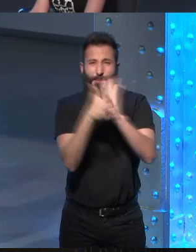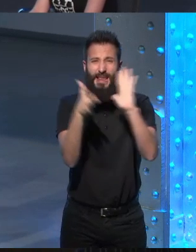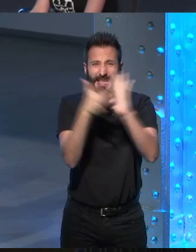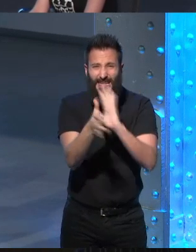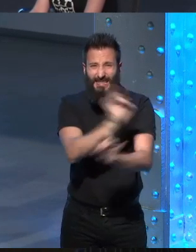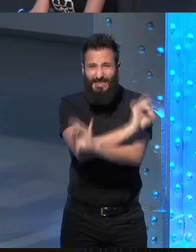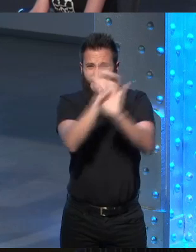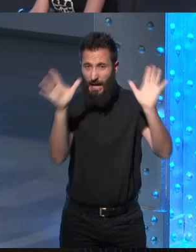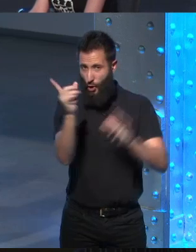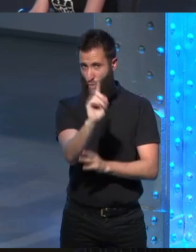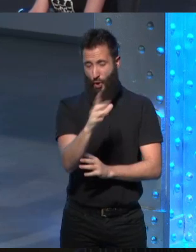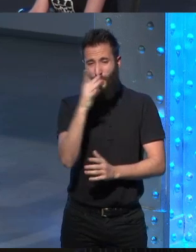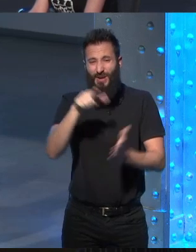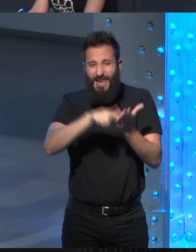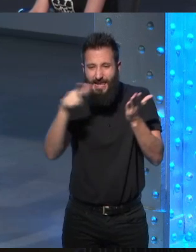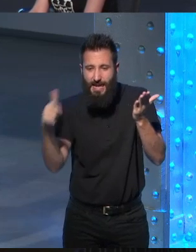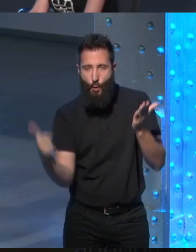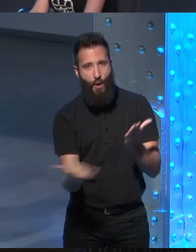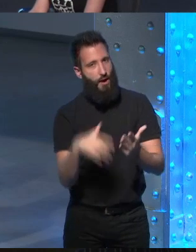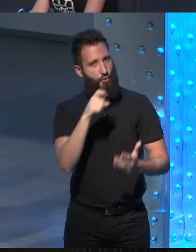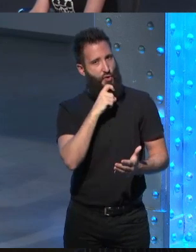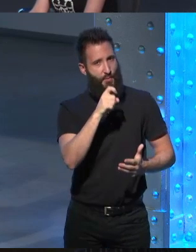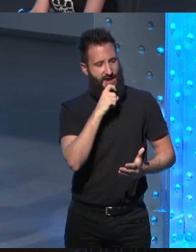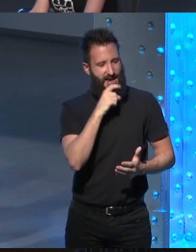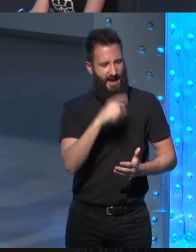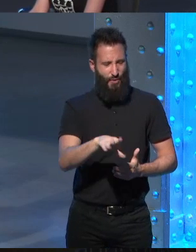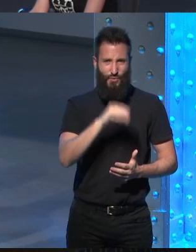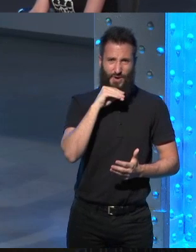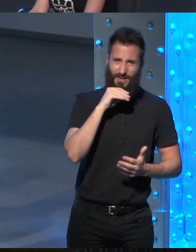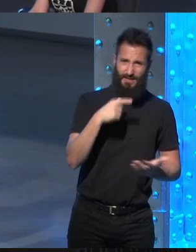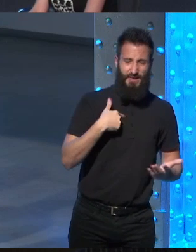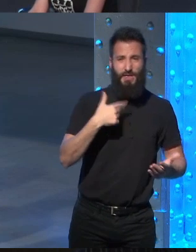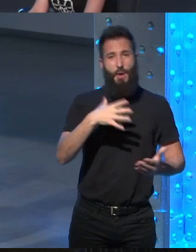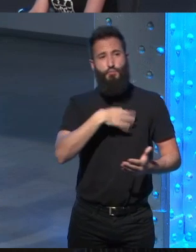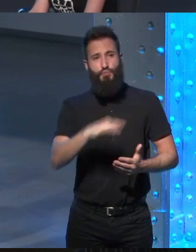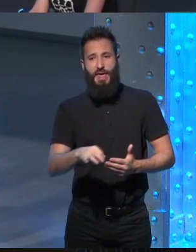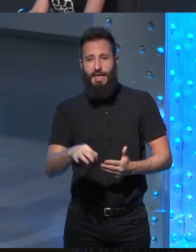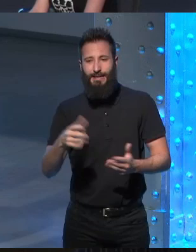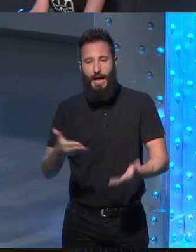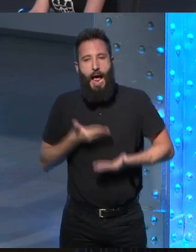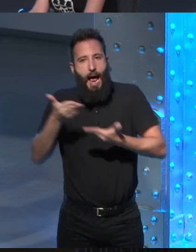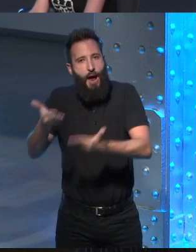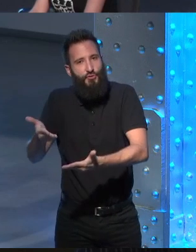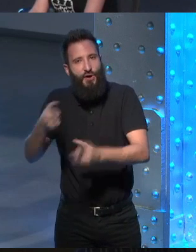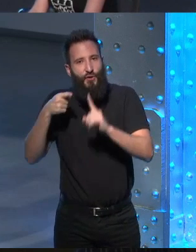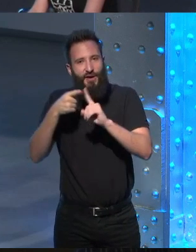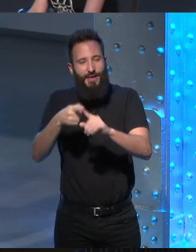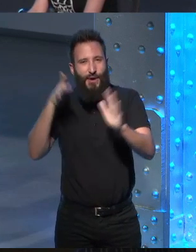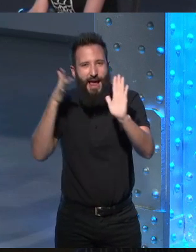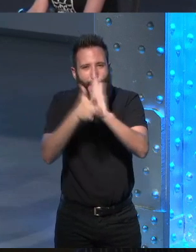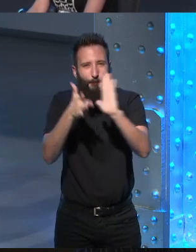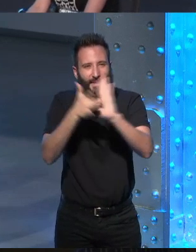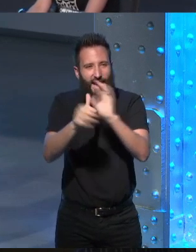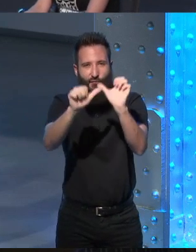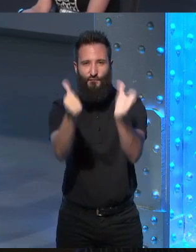con sí. un lenguaje bastante arcano, por decirlo de alguna manera. No sé si te han pedido alguna vez asesoramiento para decir, vamos a explicar esto de manera que los